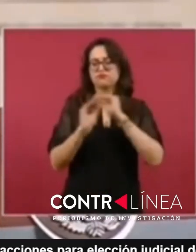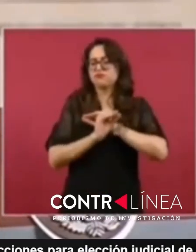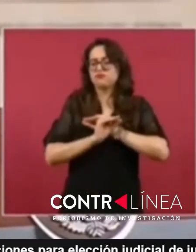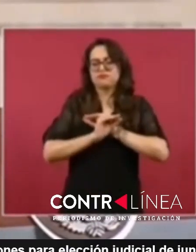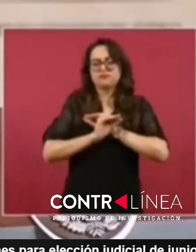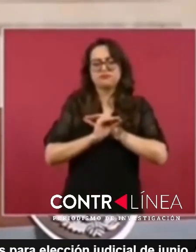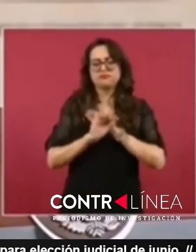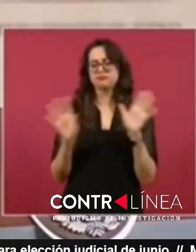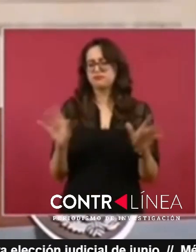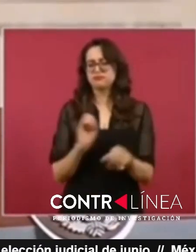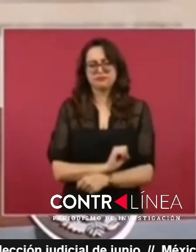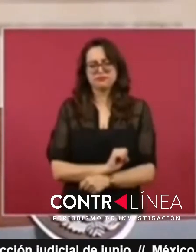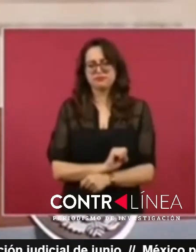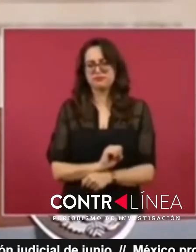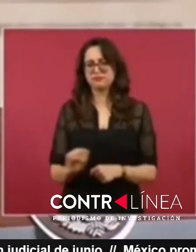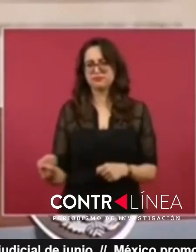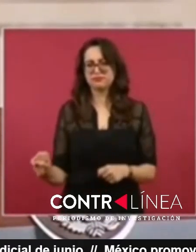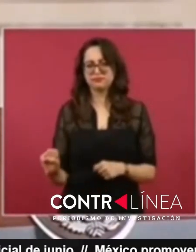sencilla: